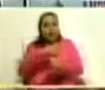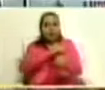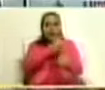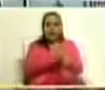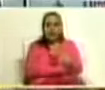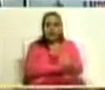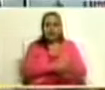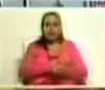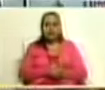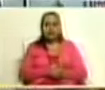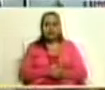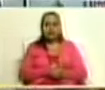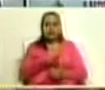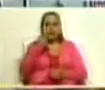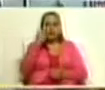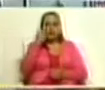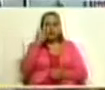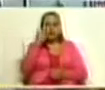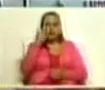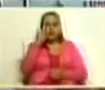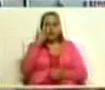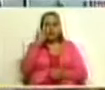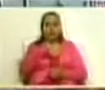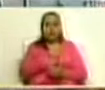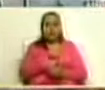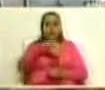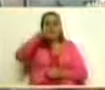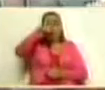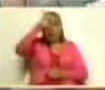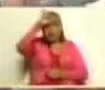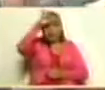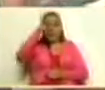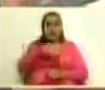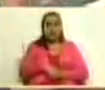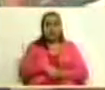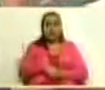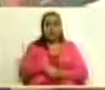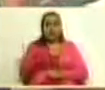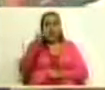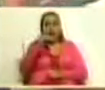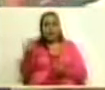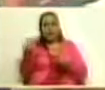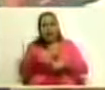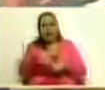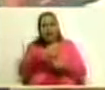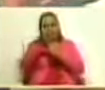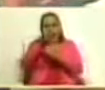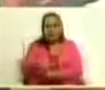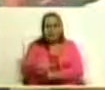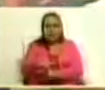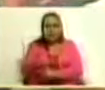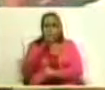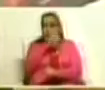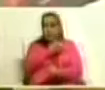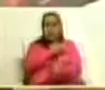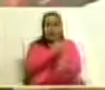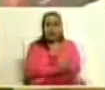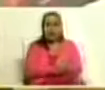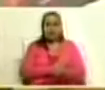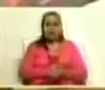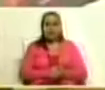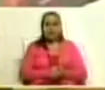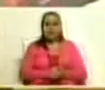fuerza. Por la ignorancia se nos ha dominado más que por la fuerza. Un